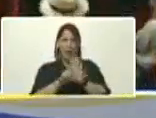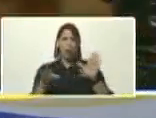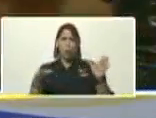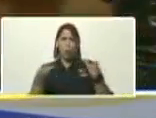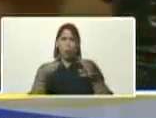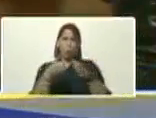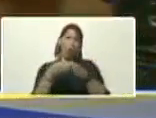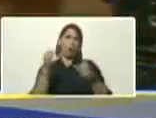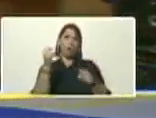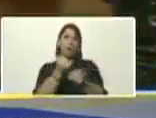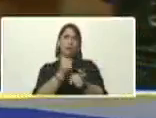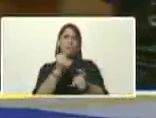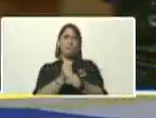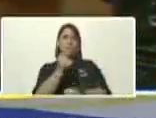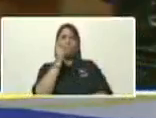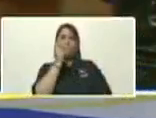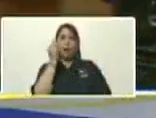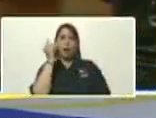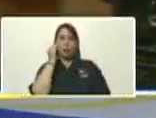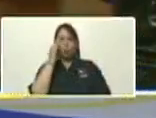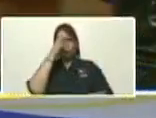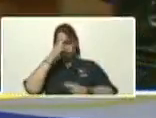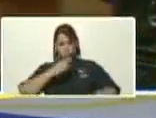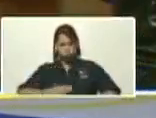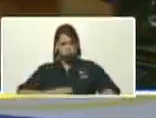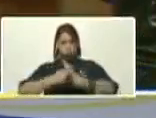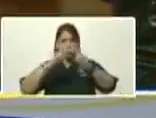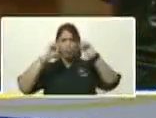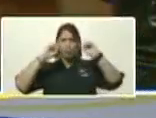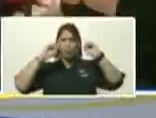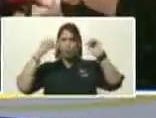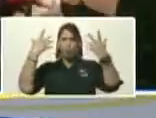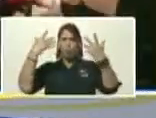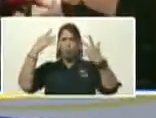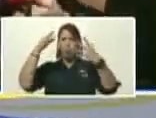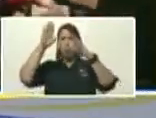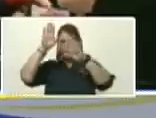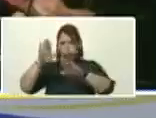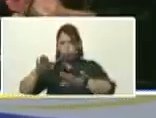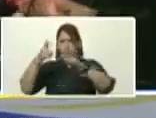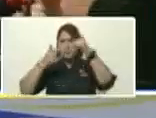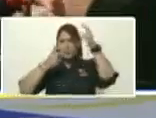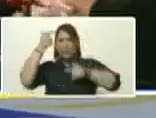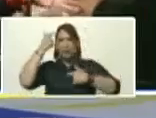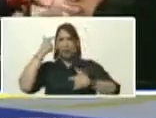trabajadores y trabajadoras. ¡Honor y gloria a Hugo Chávez!